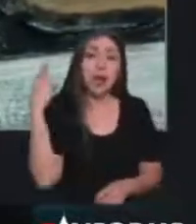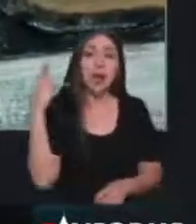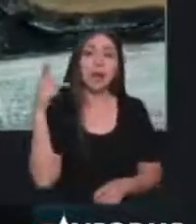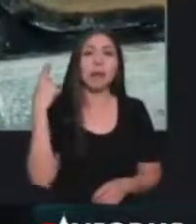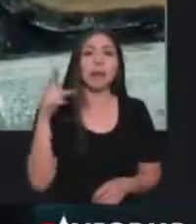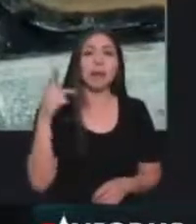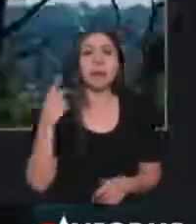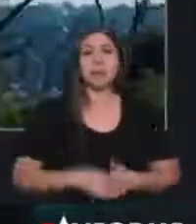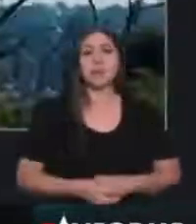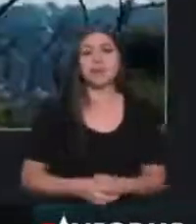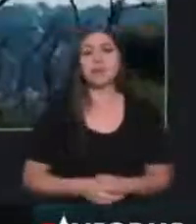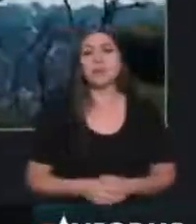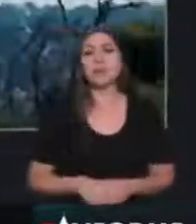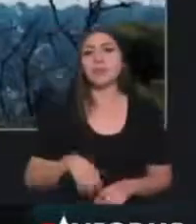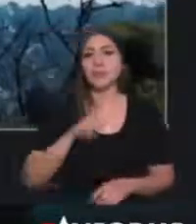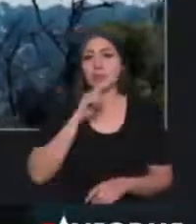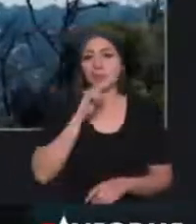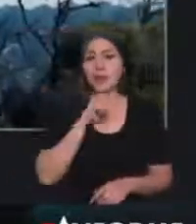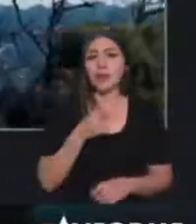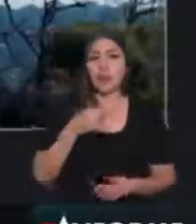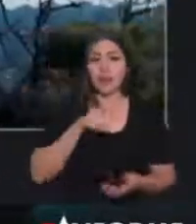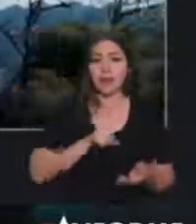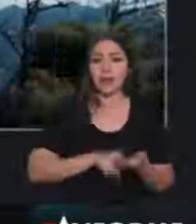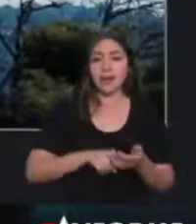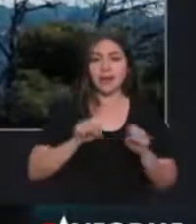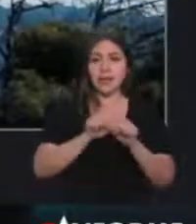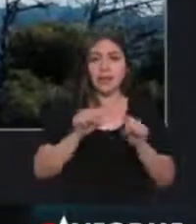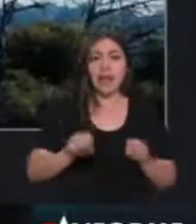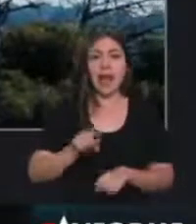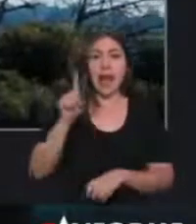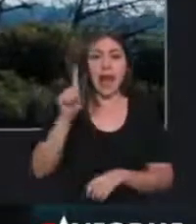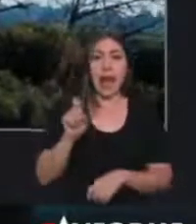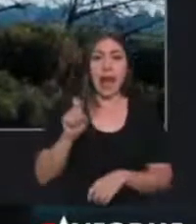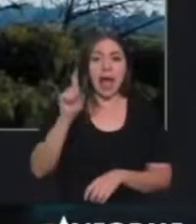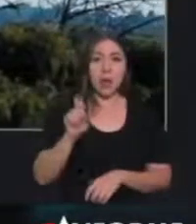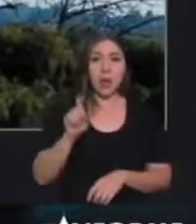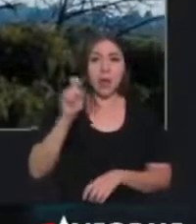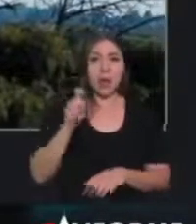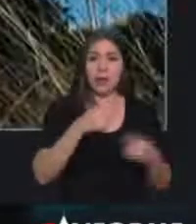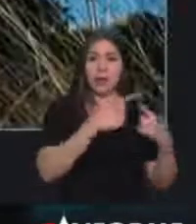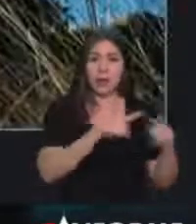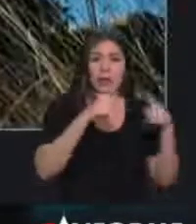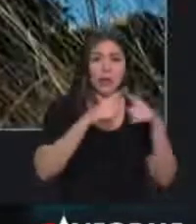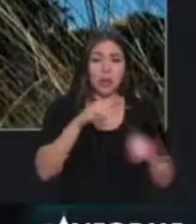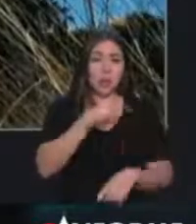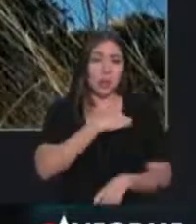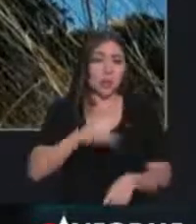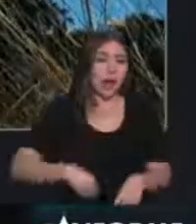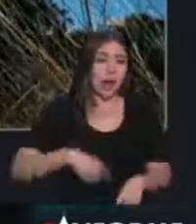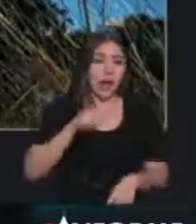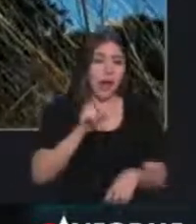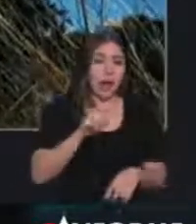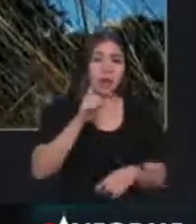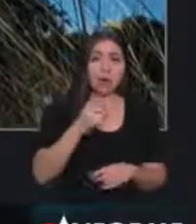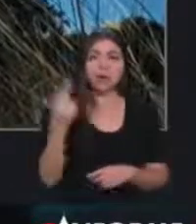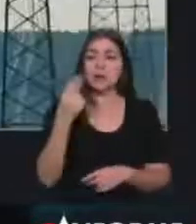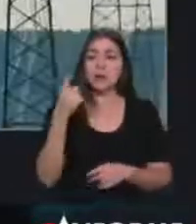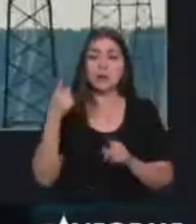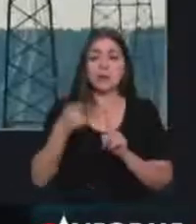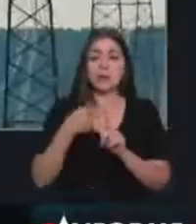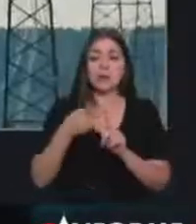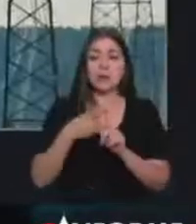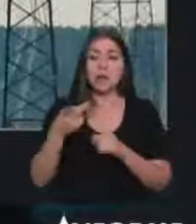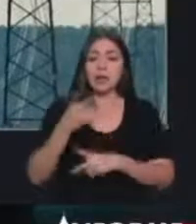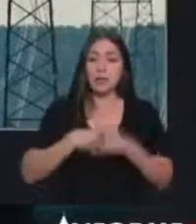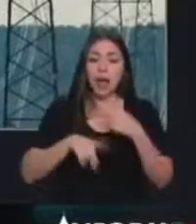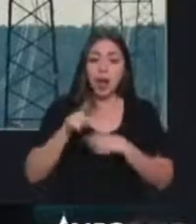los sistemas de agua potable. Muchísimos municipios que manejan estos sistemas, bueno, pues la fuente principal es la energía, ¿no?